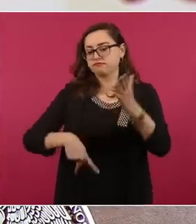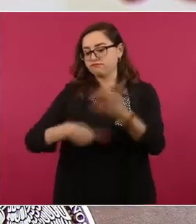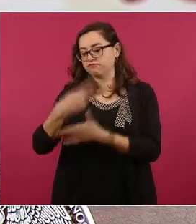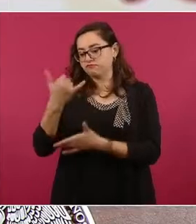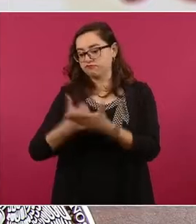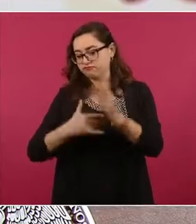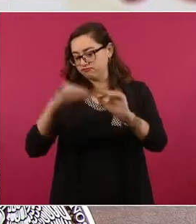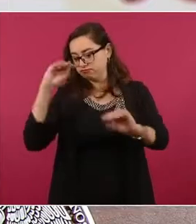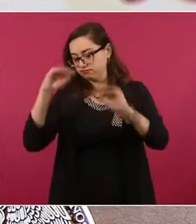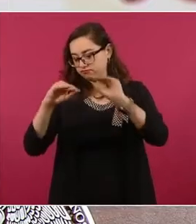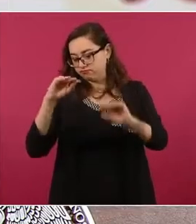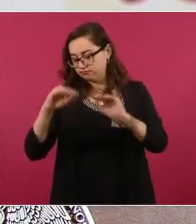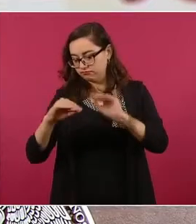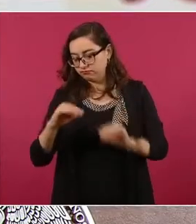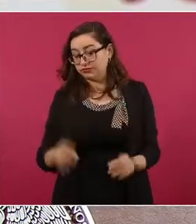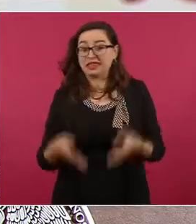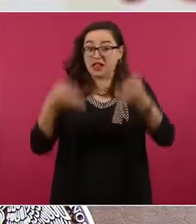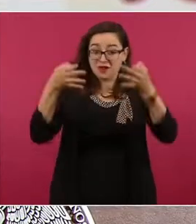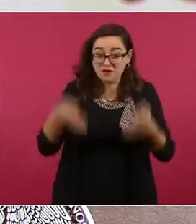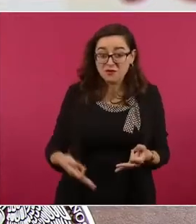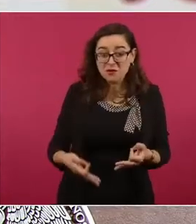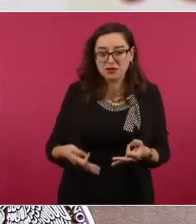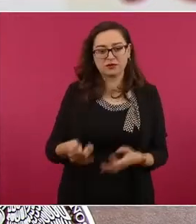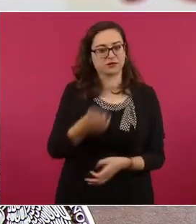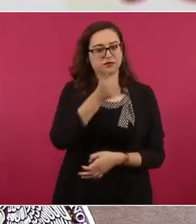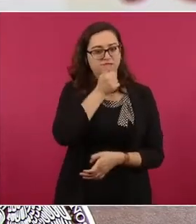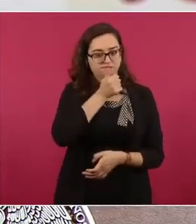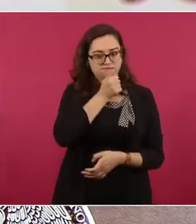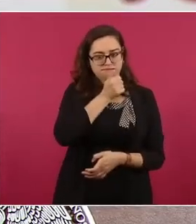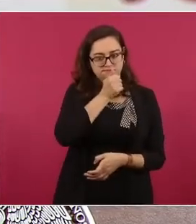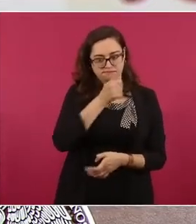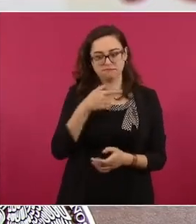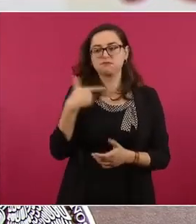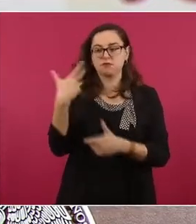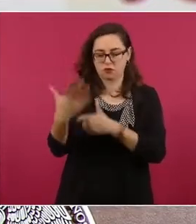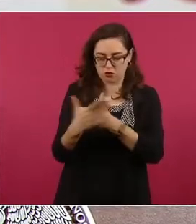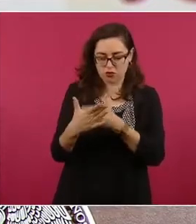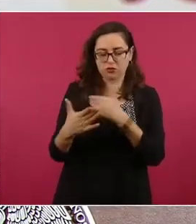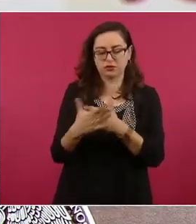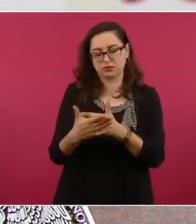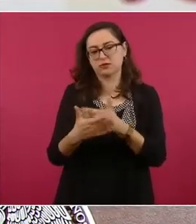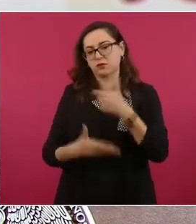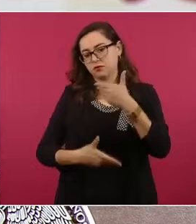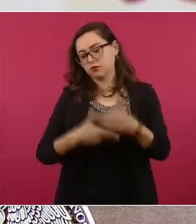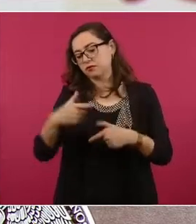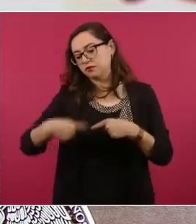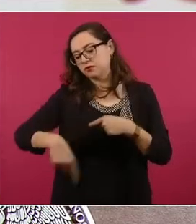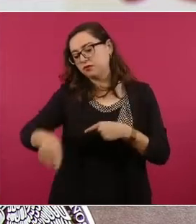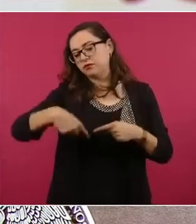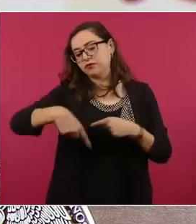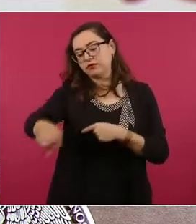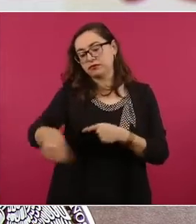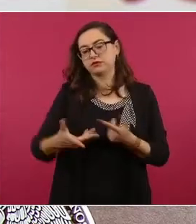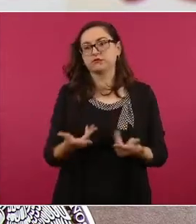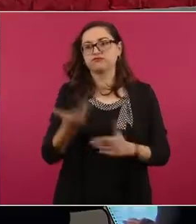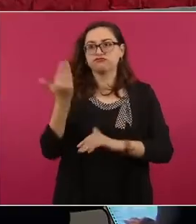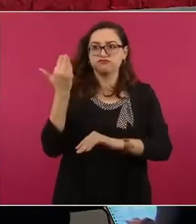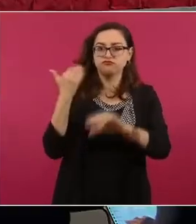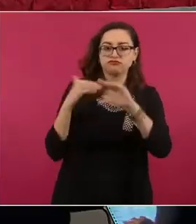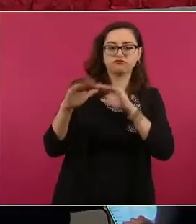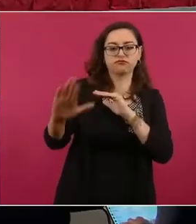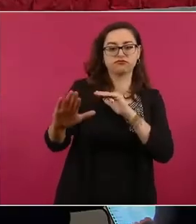un borrador, no está registrado todavía formalmente como proyecto, pero planeamos hacerlo en lo que resta de este año, y es una